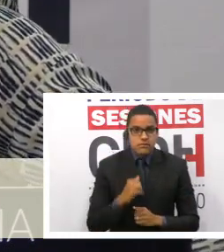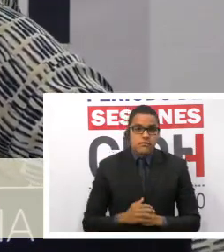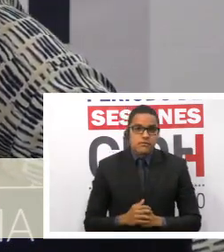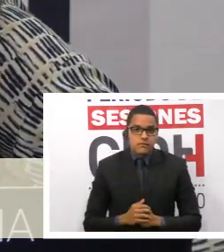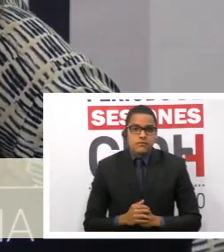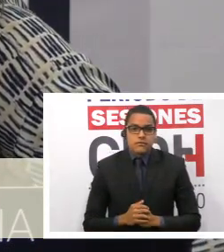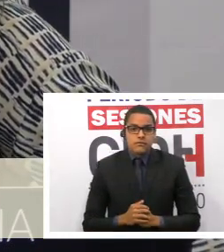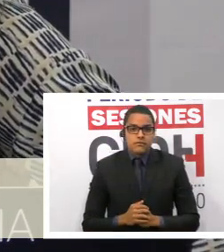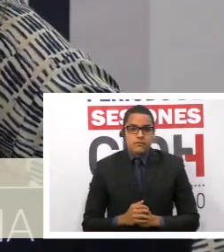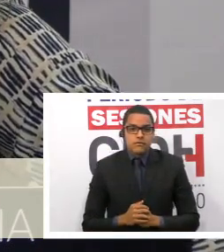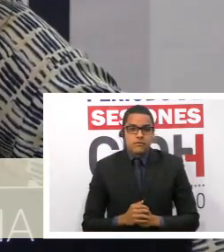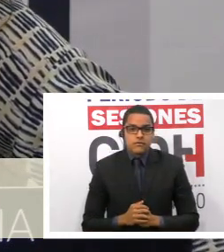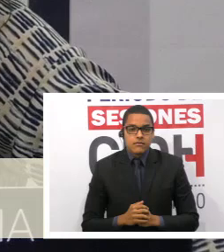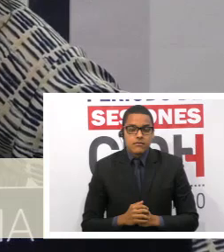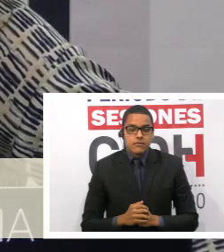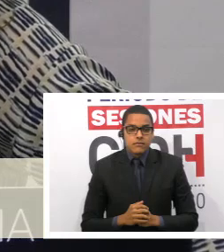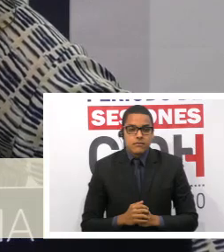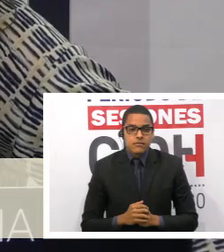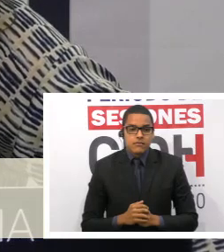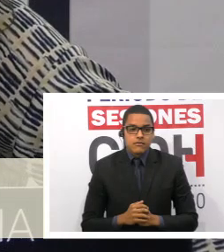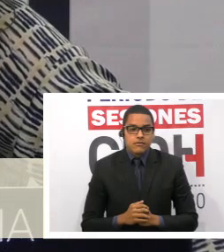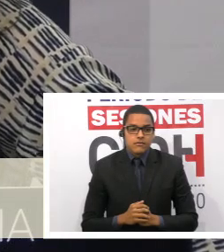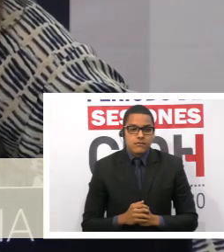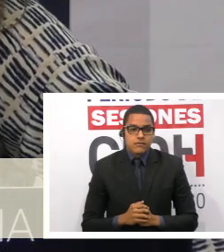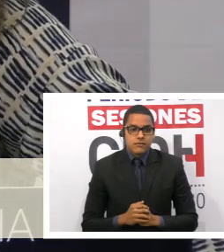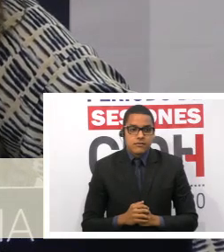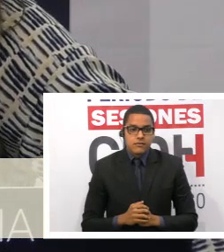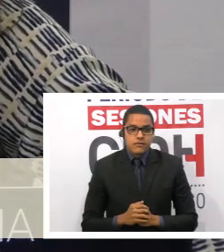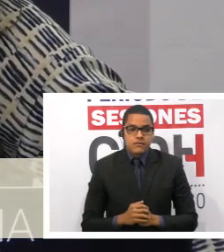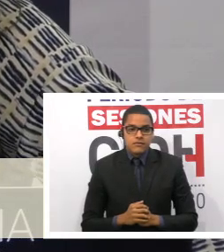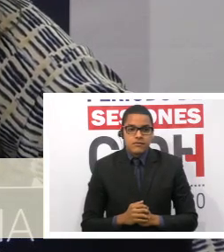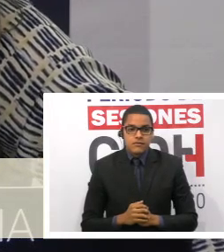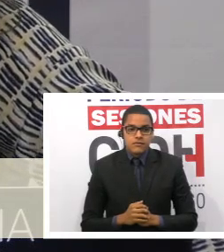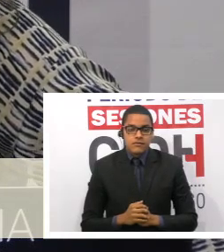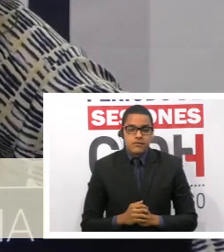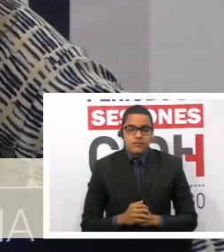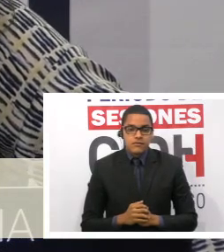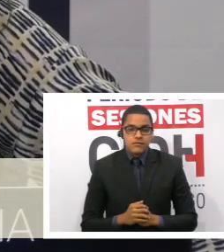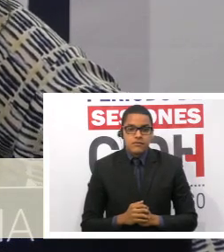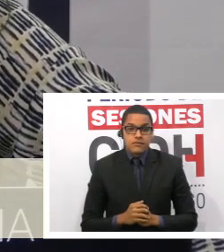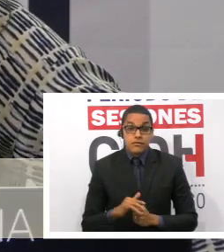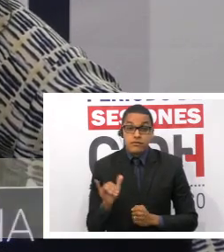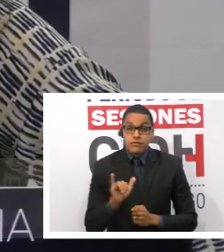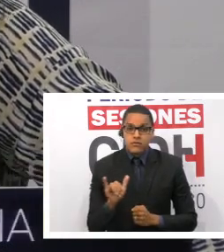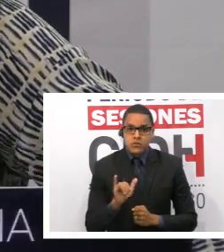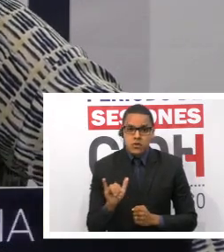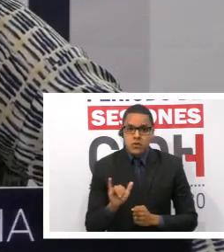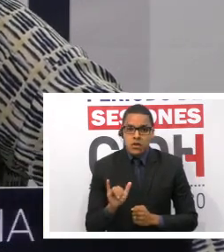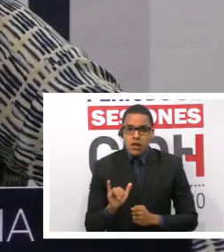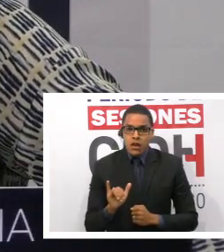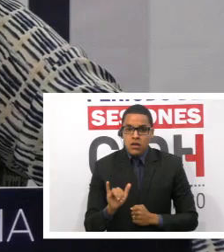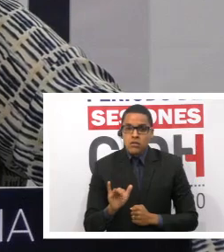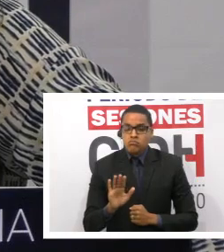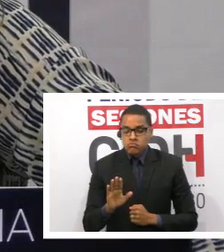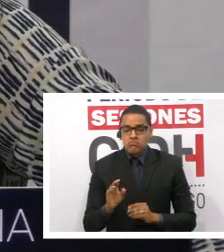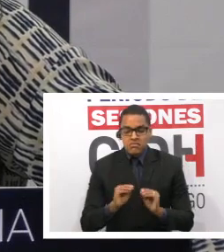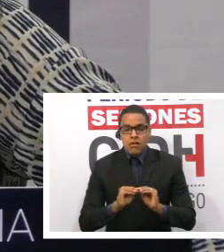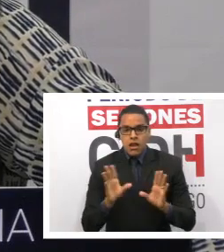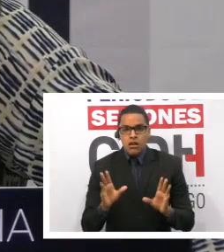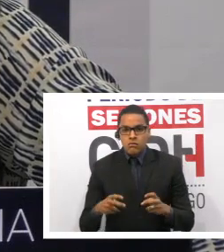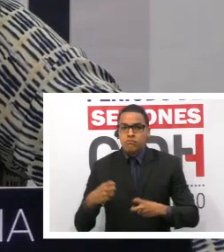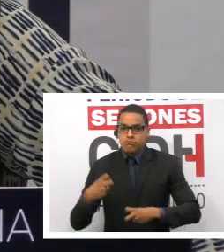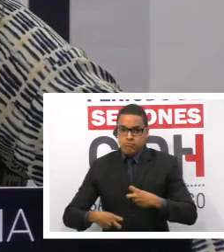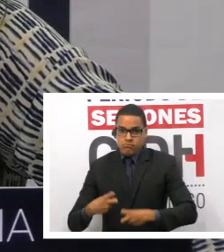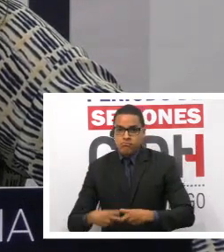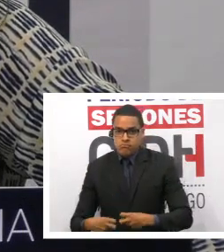primera consideración es que estamos también logrando avances muy significativos en el sistema